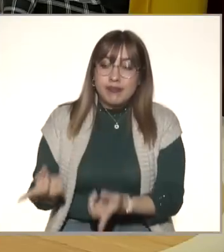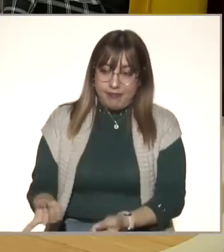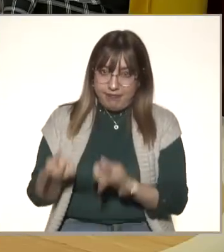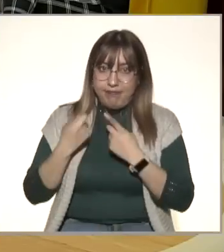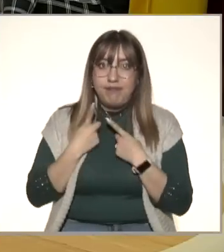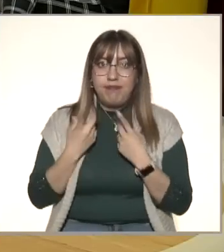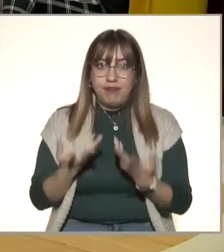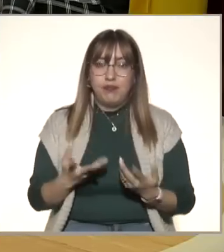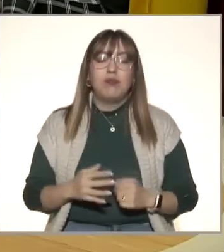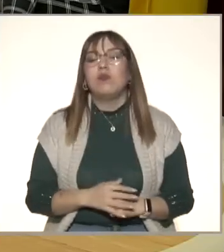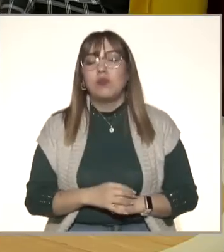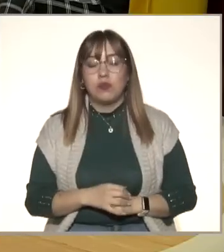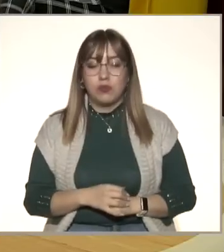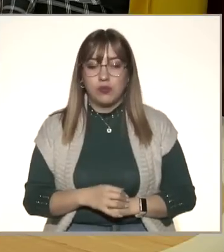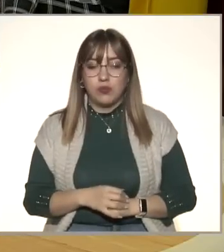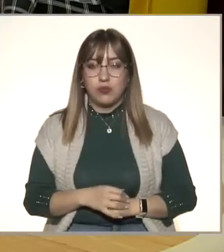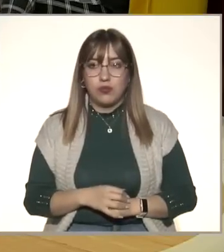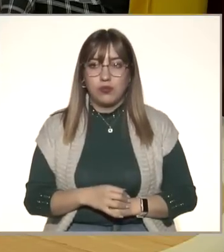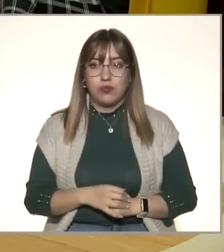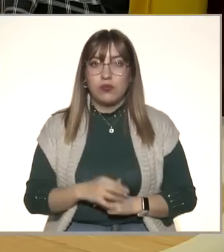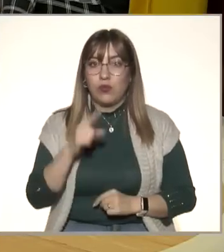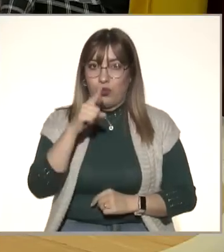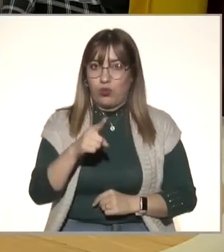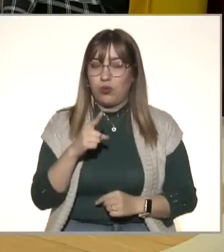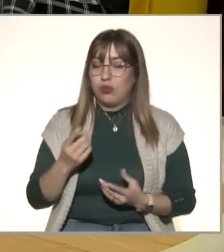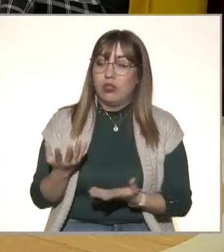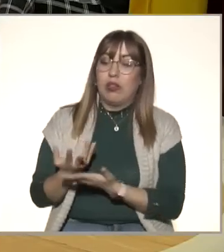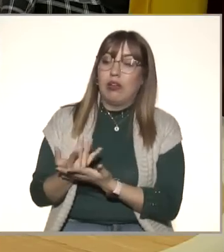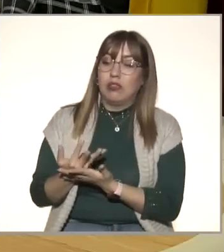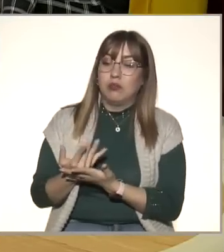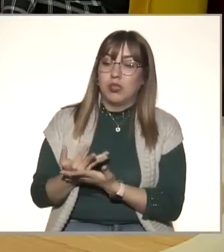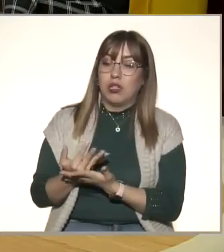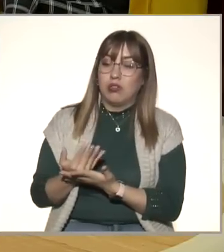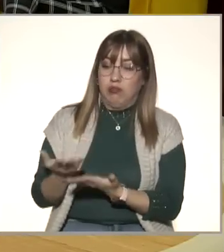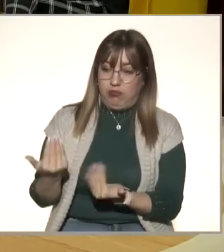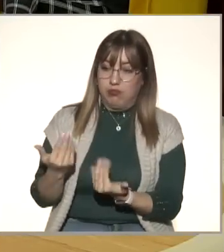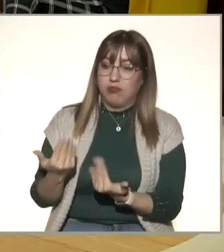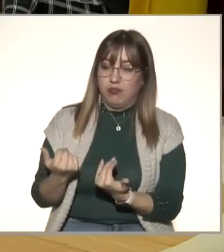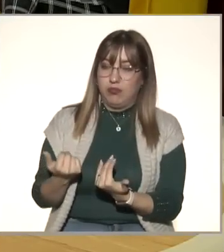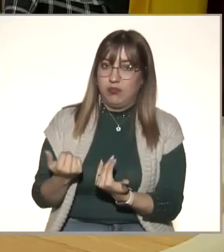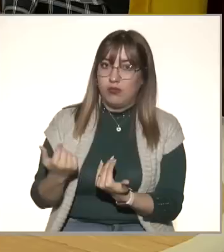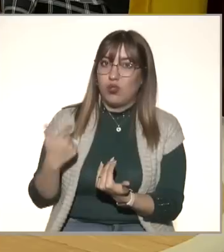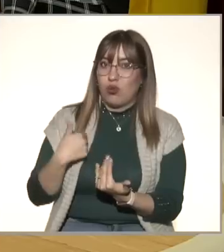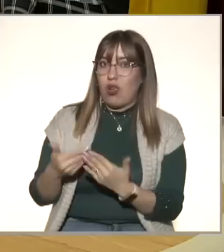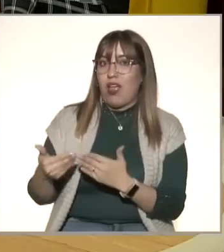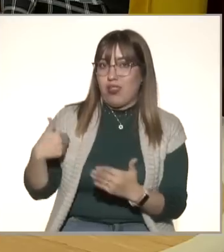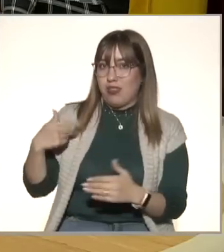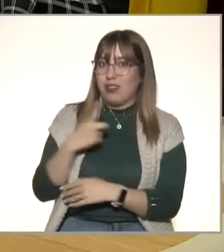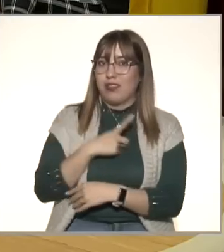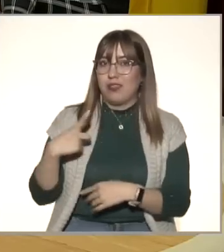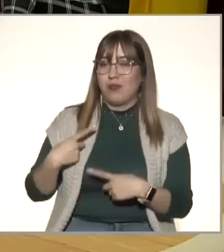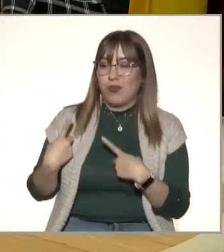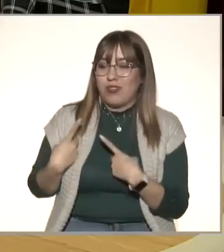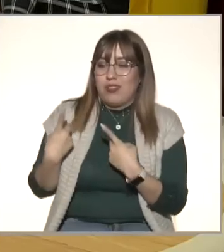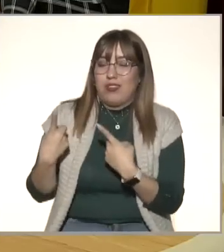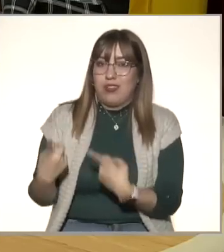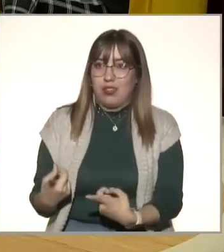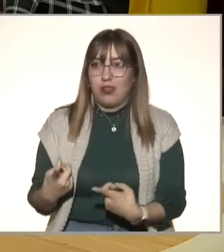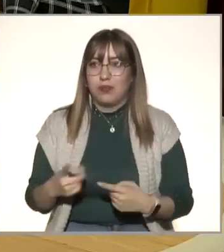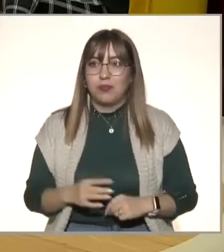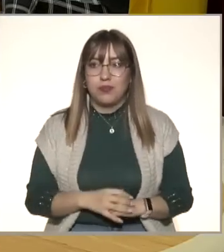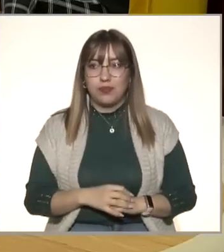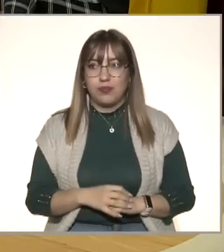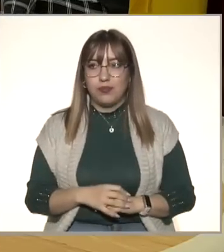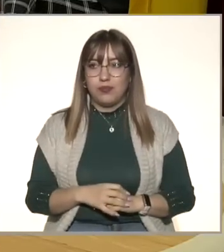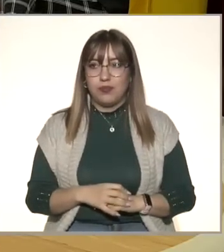Entonces, si tú esperas algo, tienes que ceder. No puedes negociar sin ceder. Y